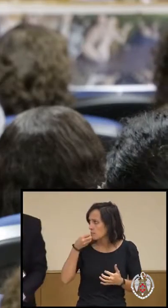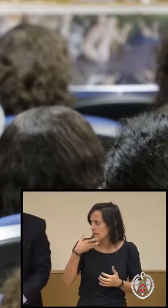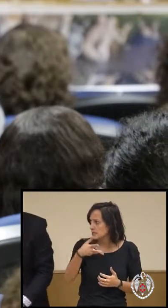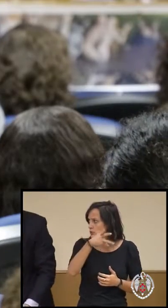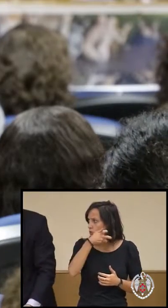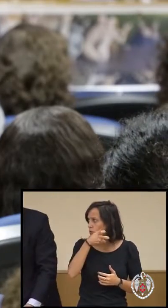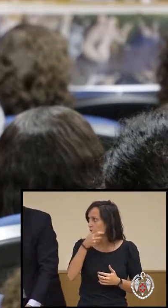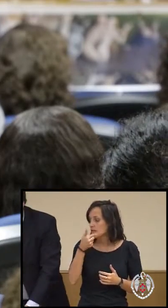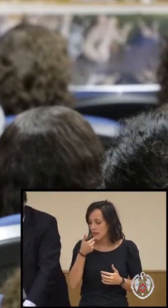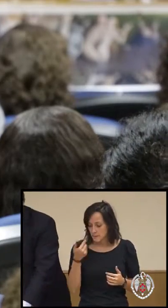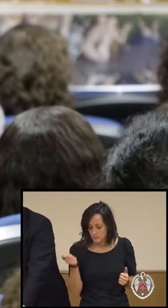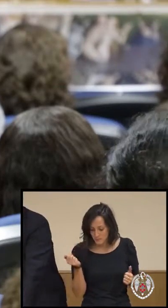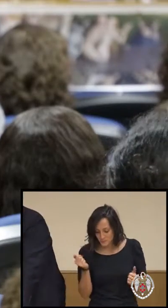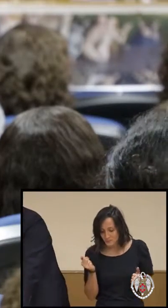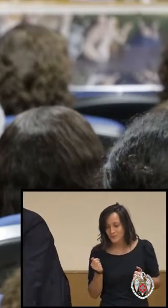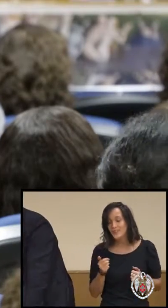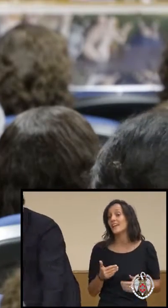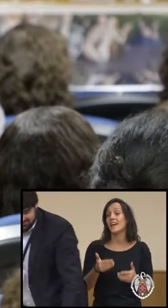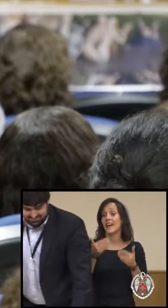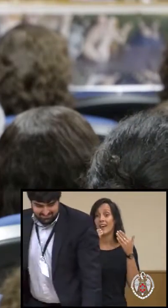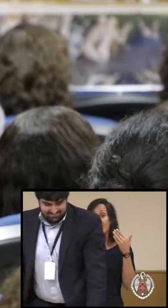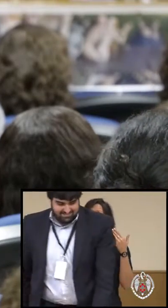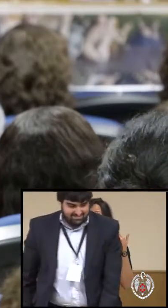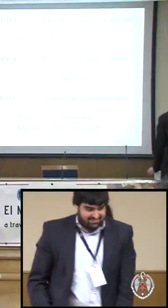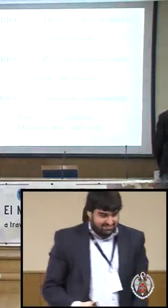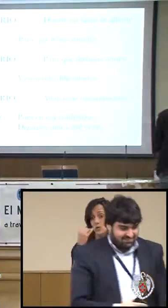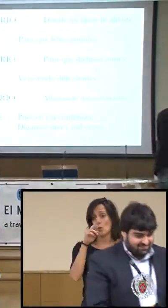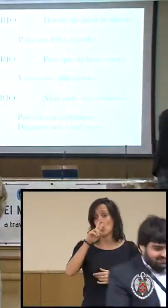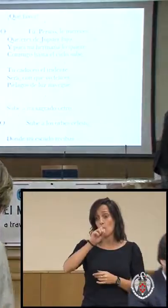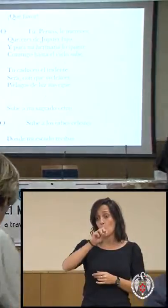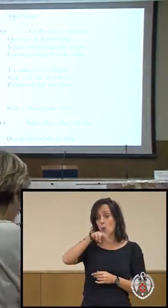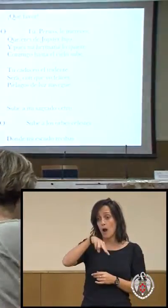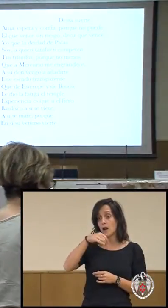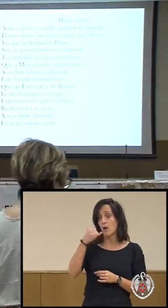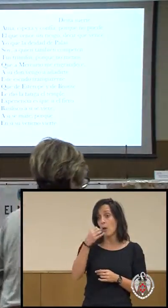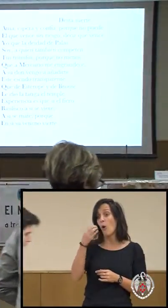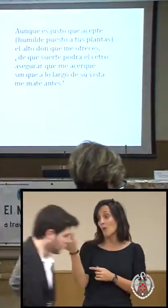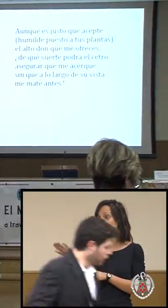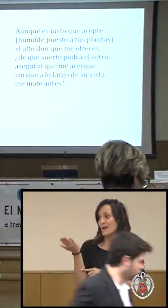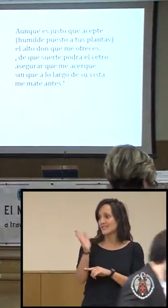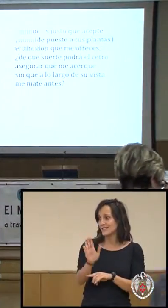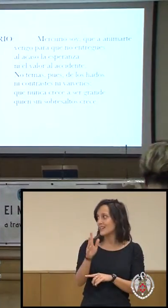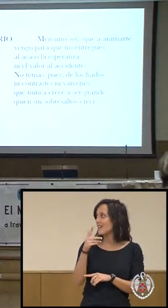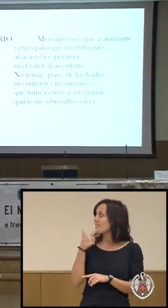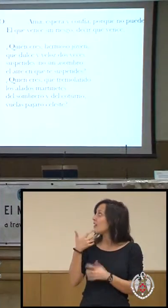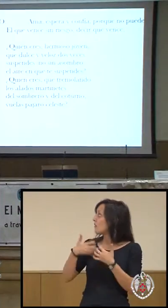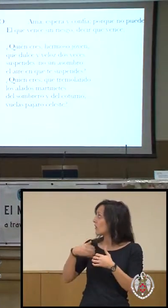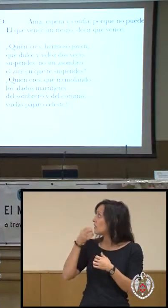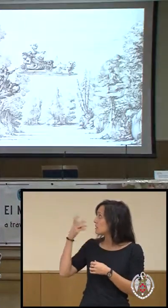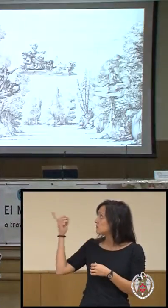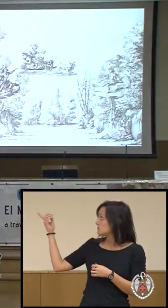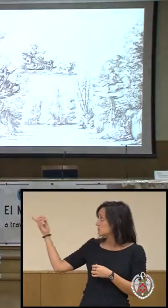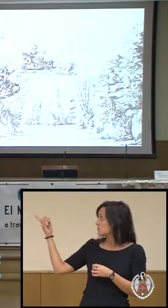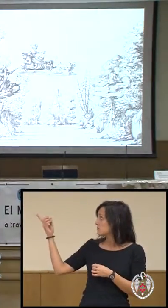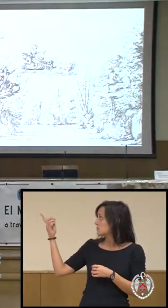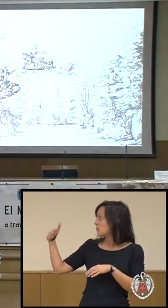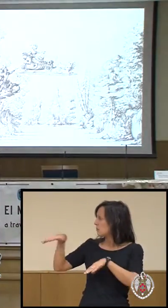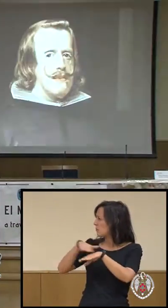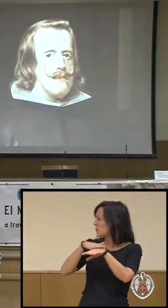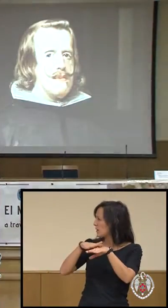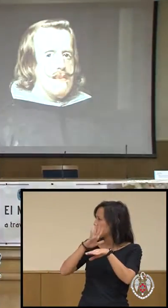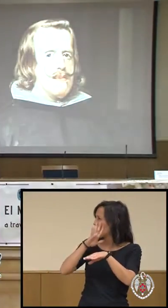Gracias. Pues gracias, Juanjo, por la presentación. Esto funciona también. Hay que pasarlo para atrás. Perdón, que hayáis puesto la